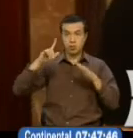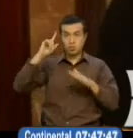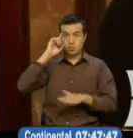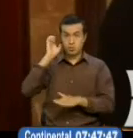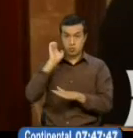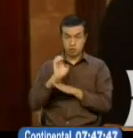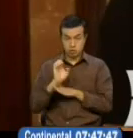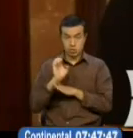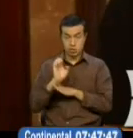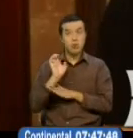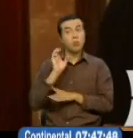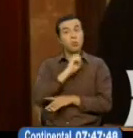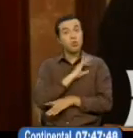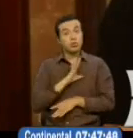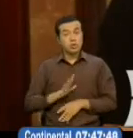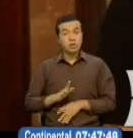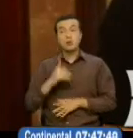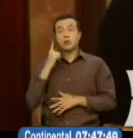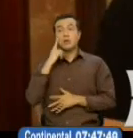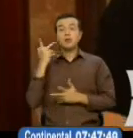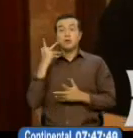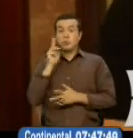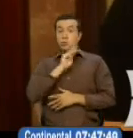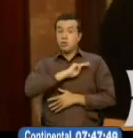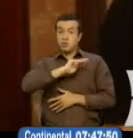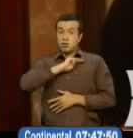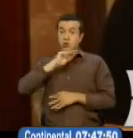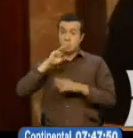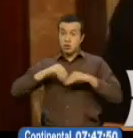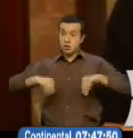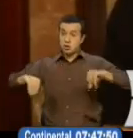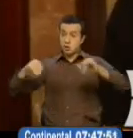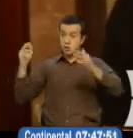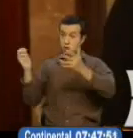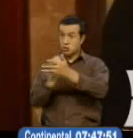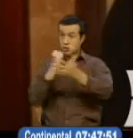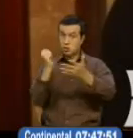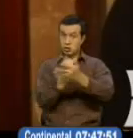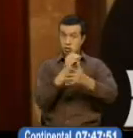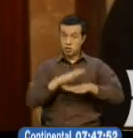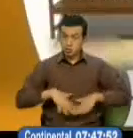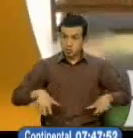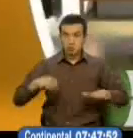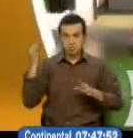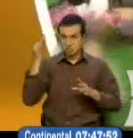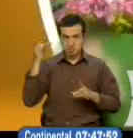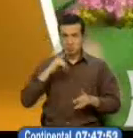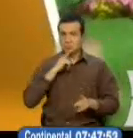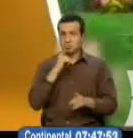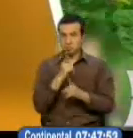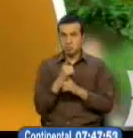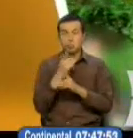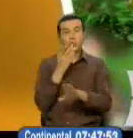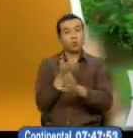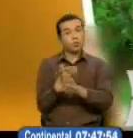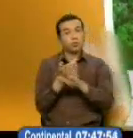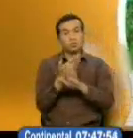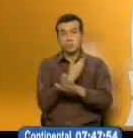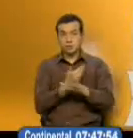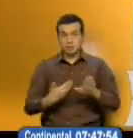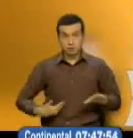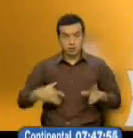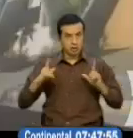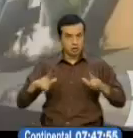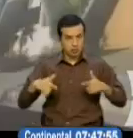Si es necesario hacer como corporación municipal, expropiar terrenos que existen en Puerto Viejo, hablaremos. La propuesta de campaña del presidente